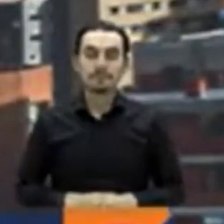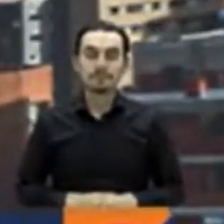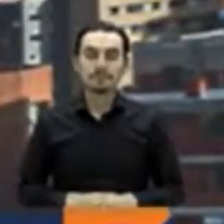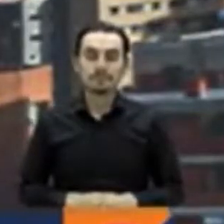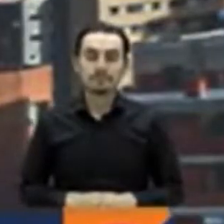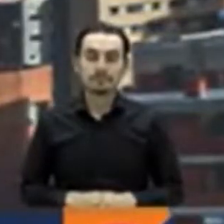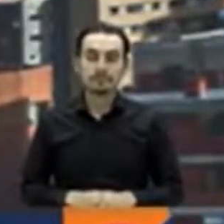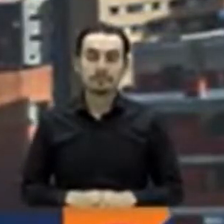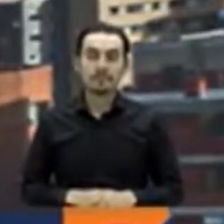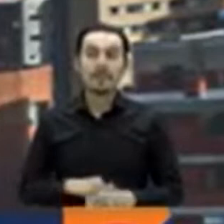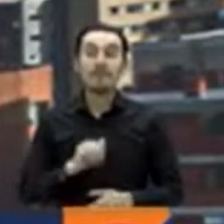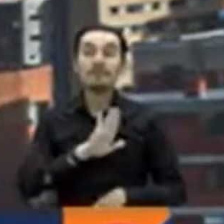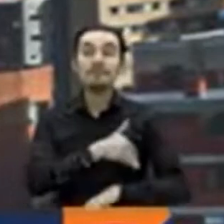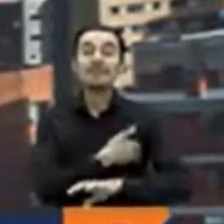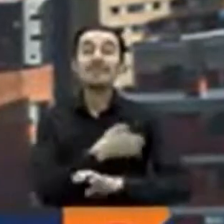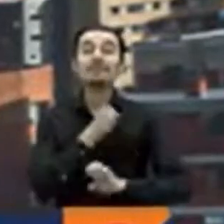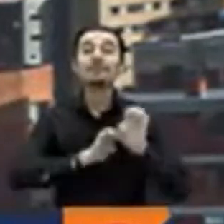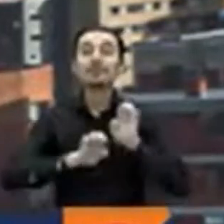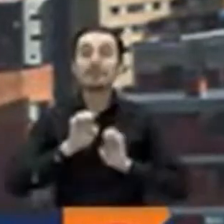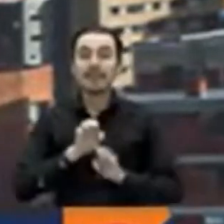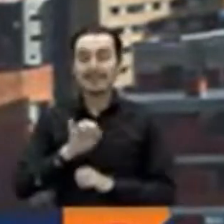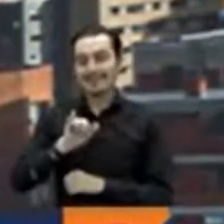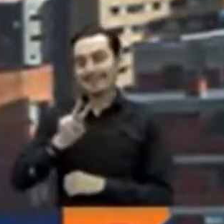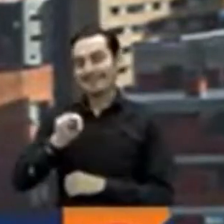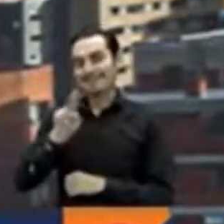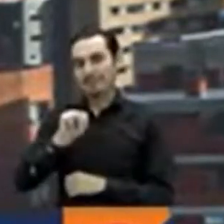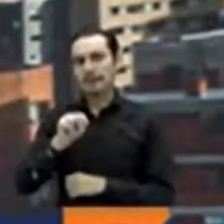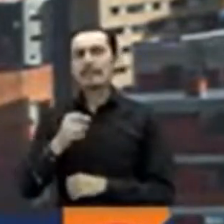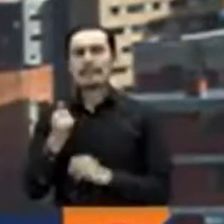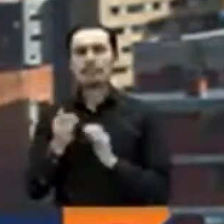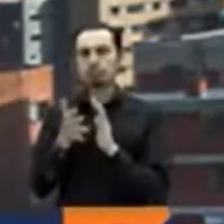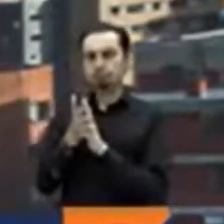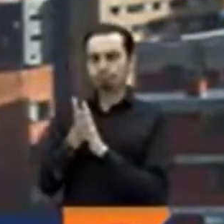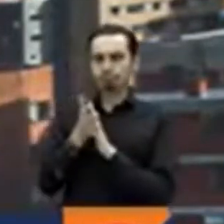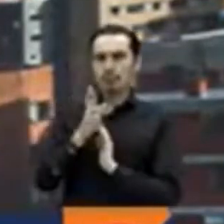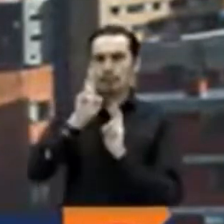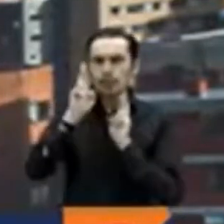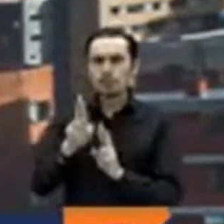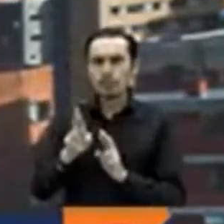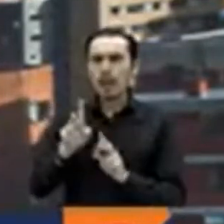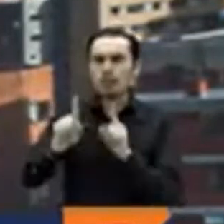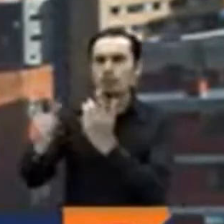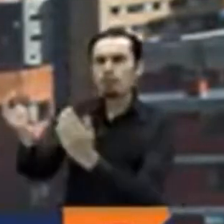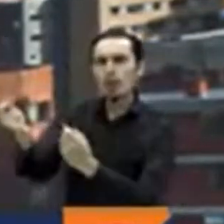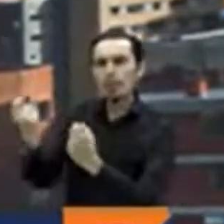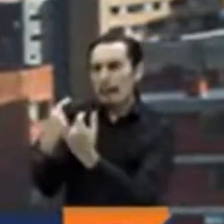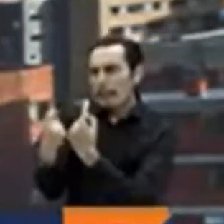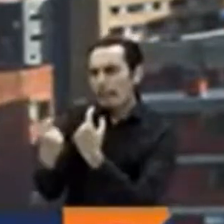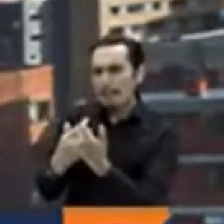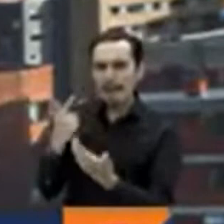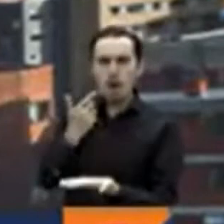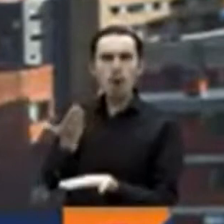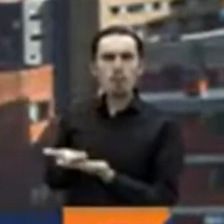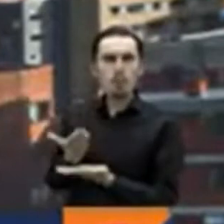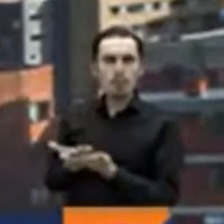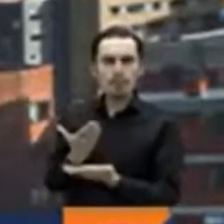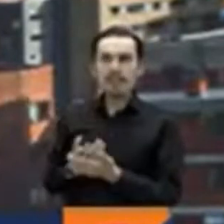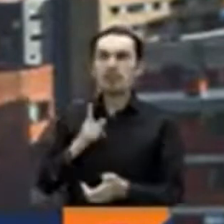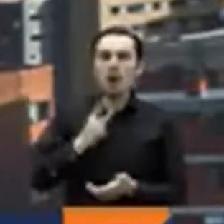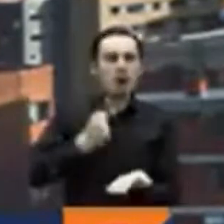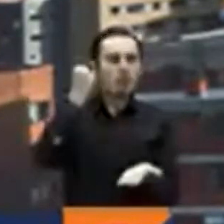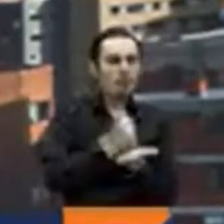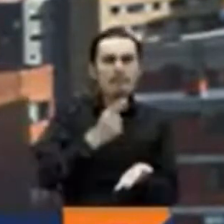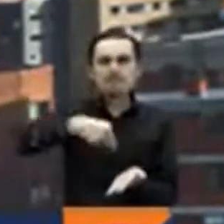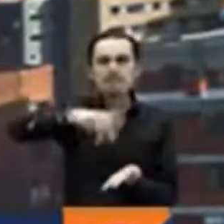El ministro de Defensa, Iván Velázquez, respondió en un debate de control político las dudas respecto a la propuesta de acabar el servicio militar